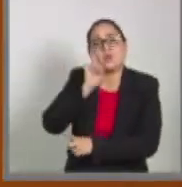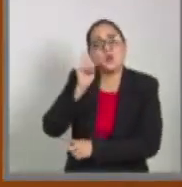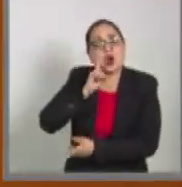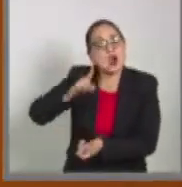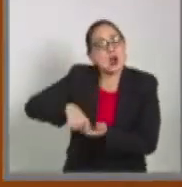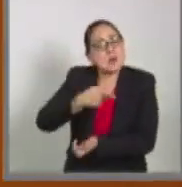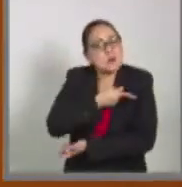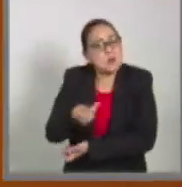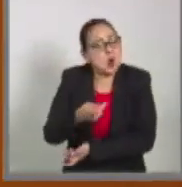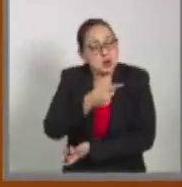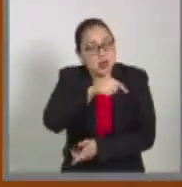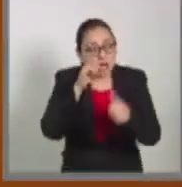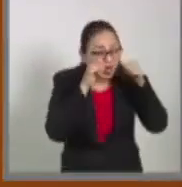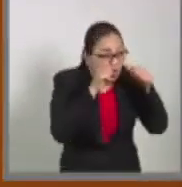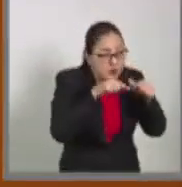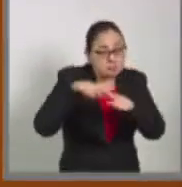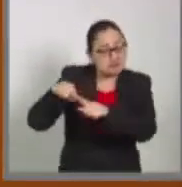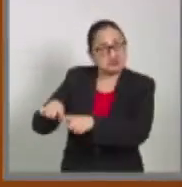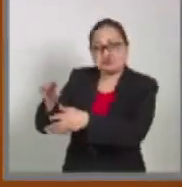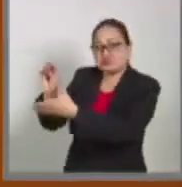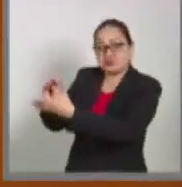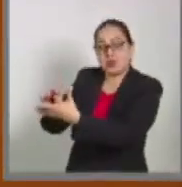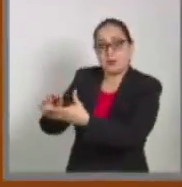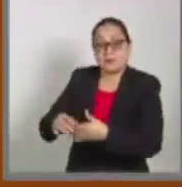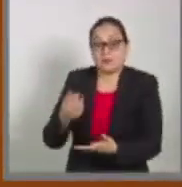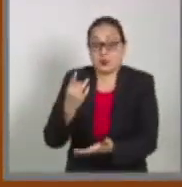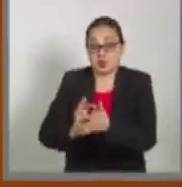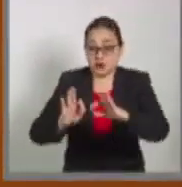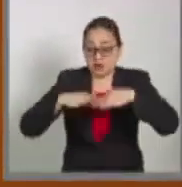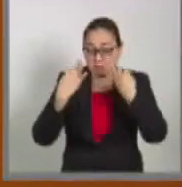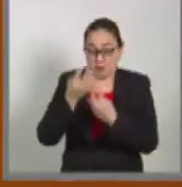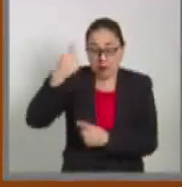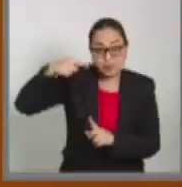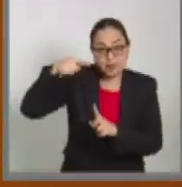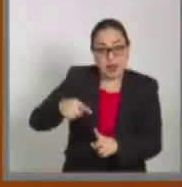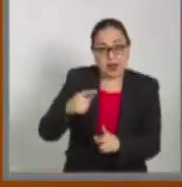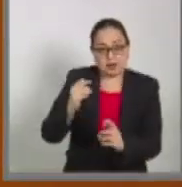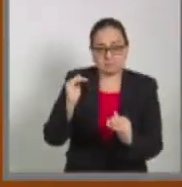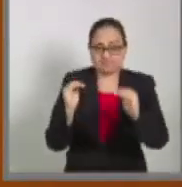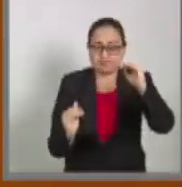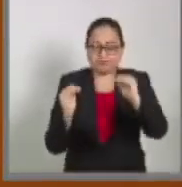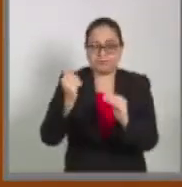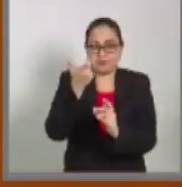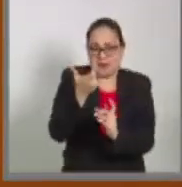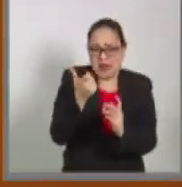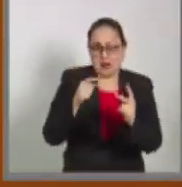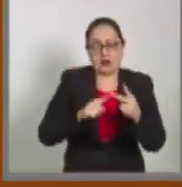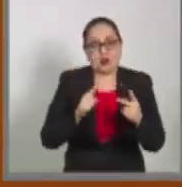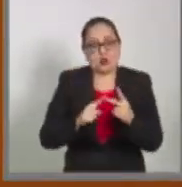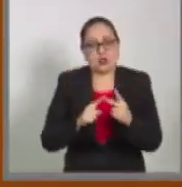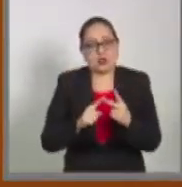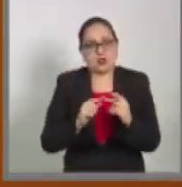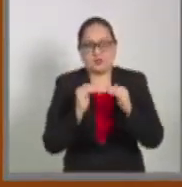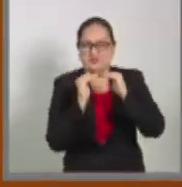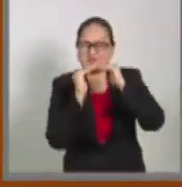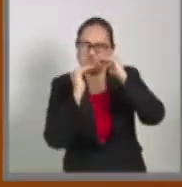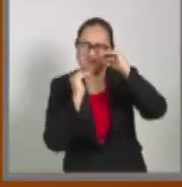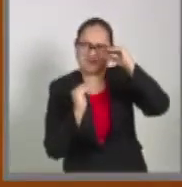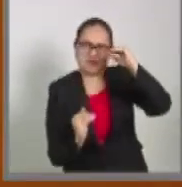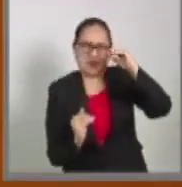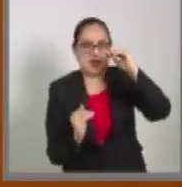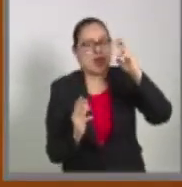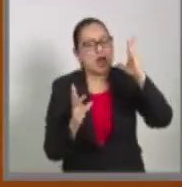escasos recursos. No es el único espacio donde las diferencias económicas, la desigualdad brutal que